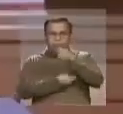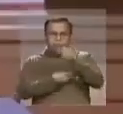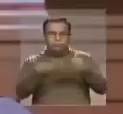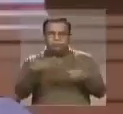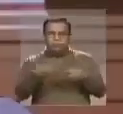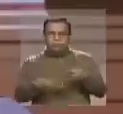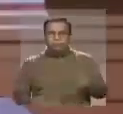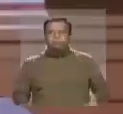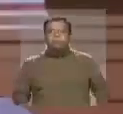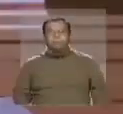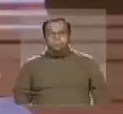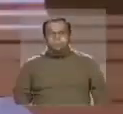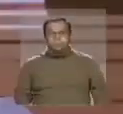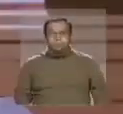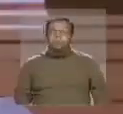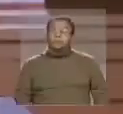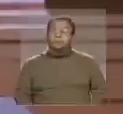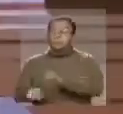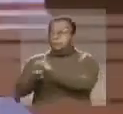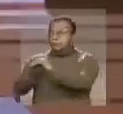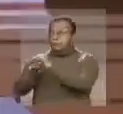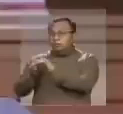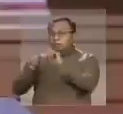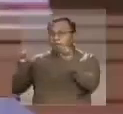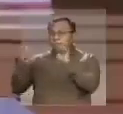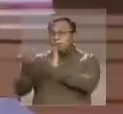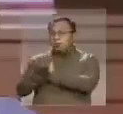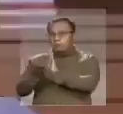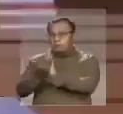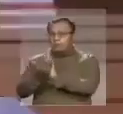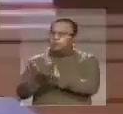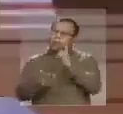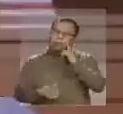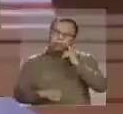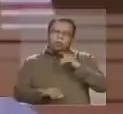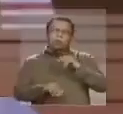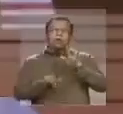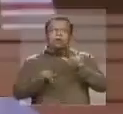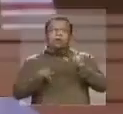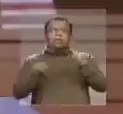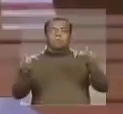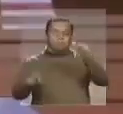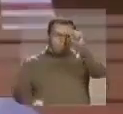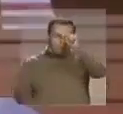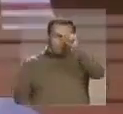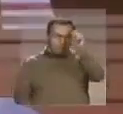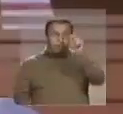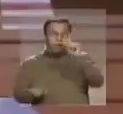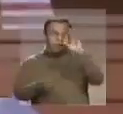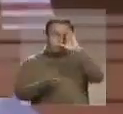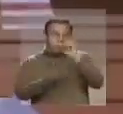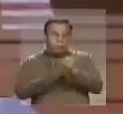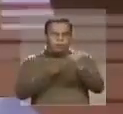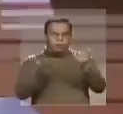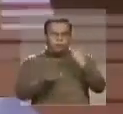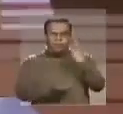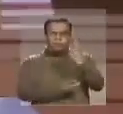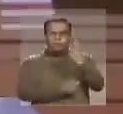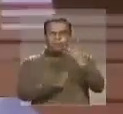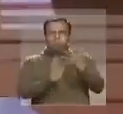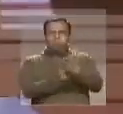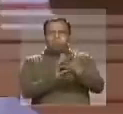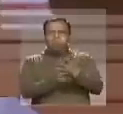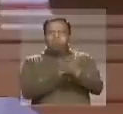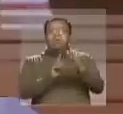circunstancias? Nuestras invitadas hablan de educación. Les recomiendo en el cuento del domingo, en la franja de opinión de Mesa Capital, hicimos hace muy pocos